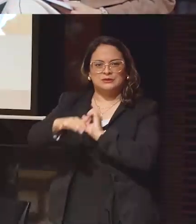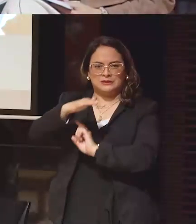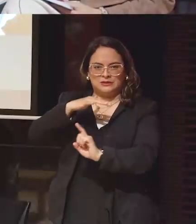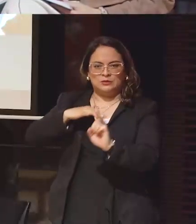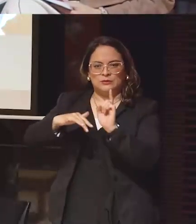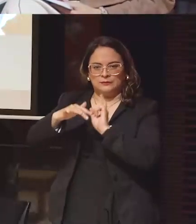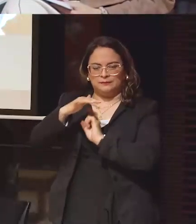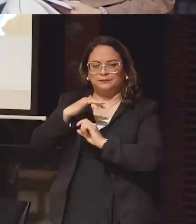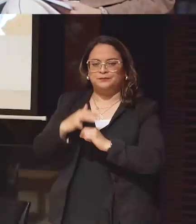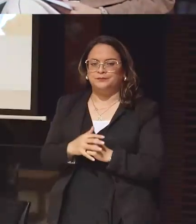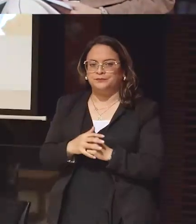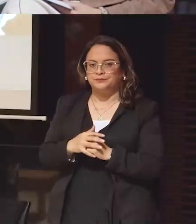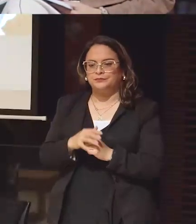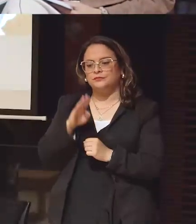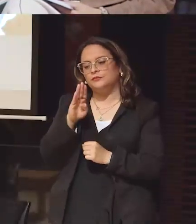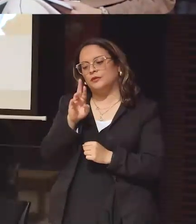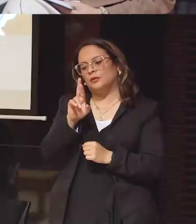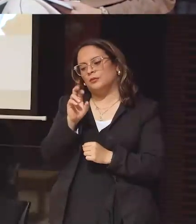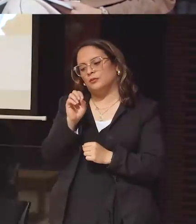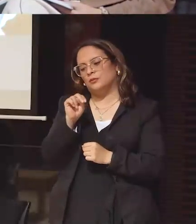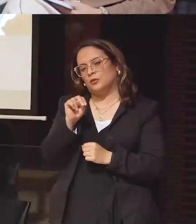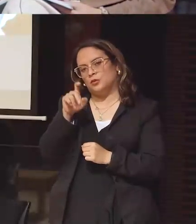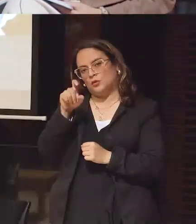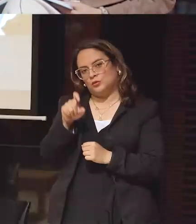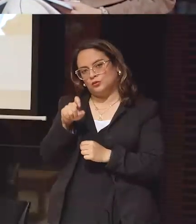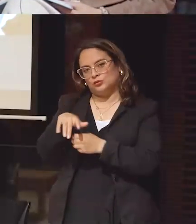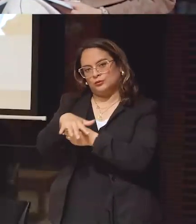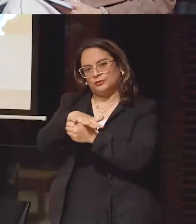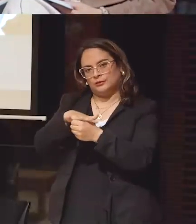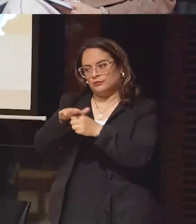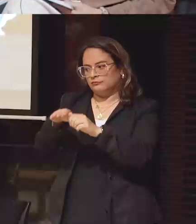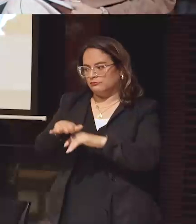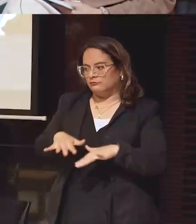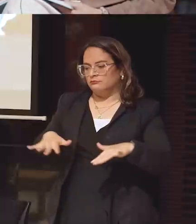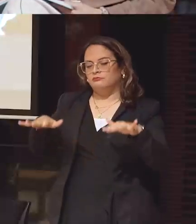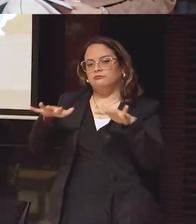El Bronx también, desde otra perspectiva, digamos, eventualmente menos